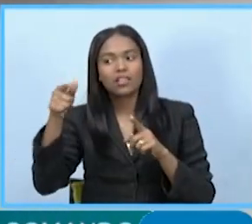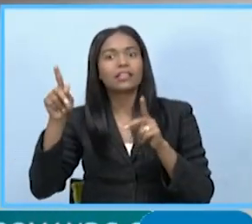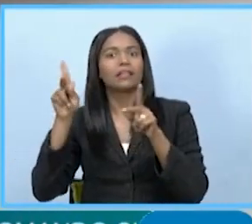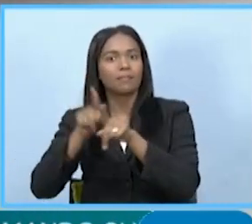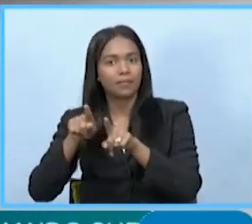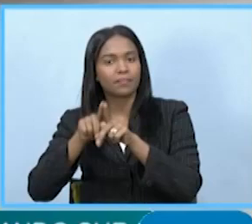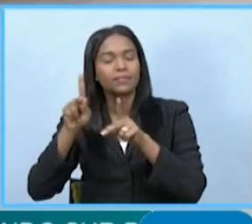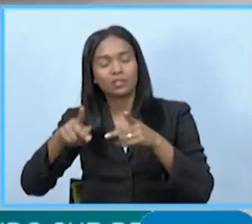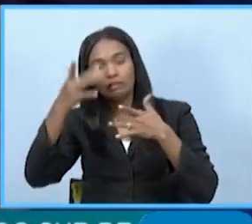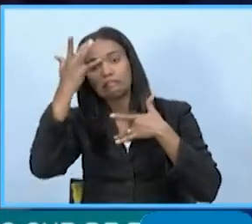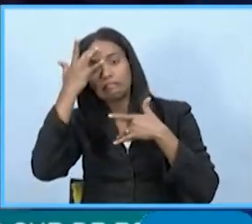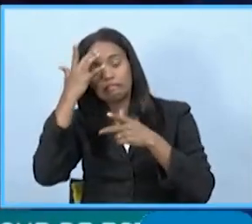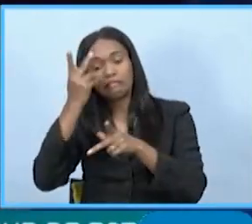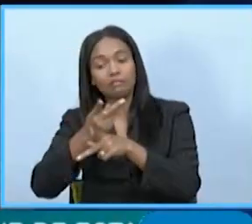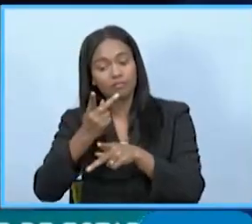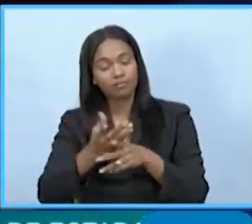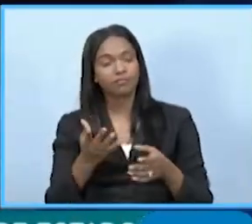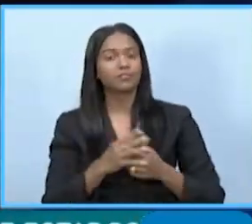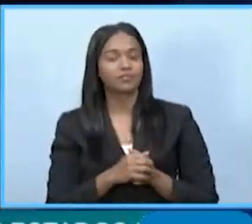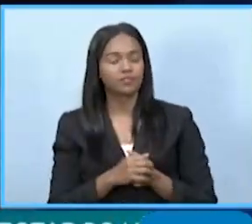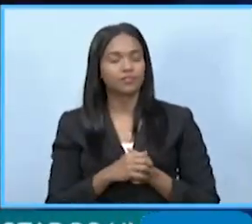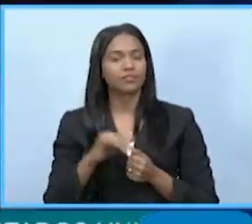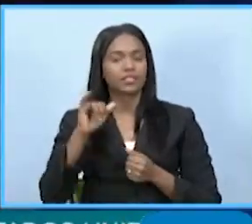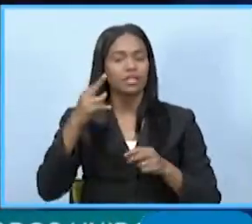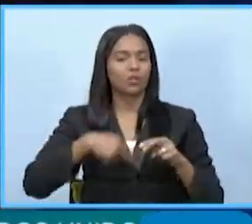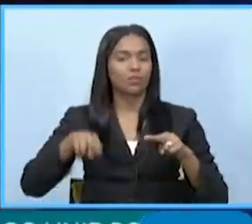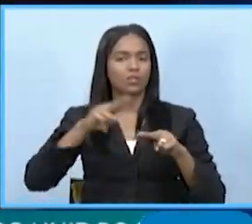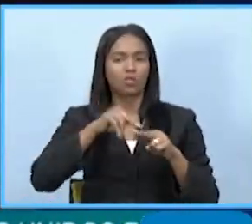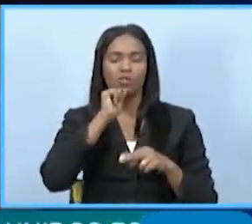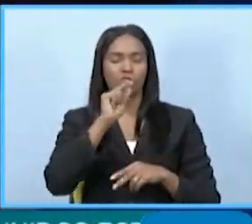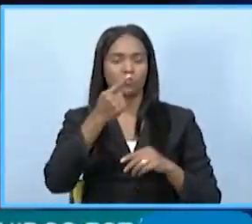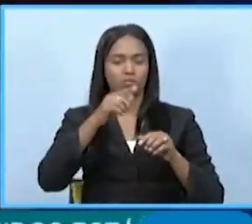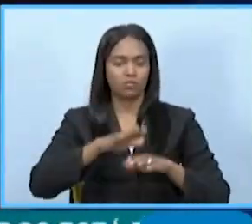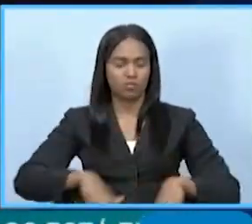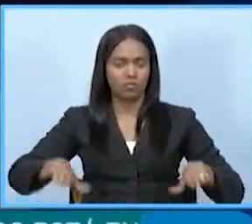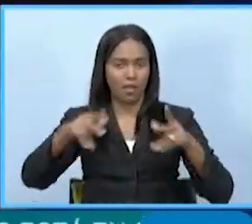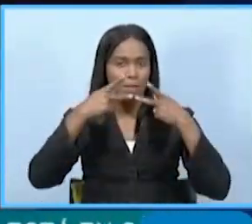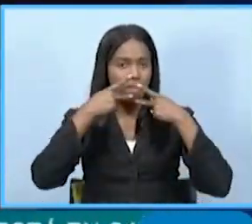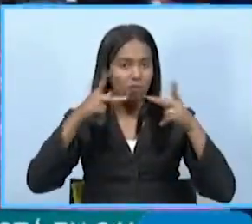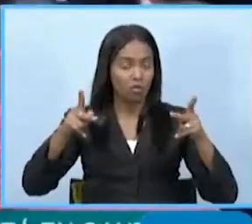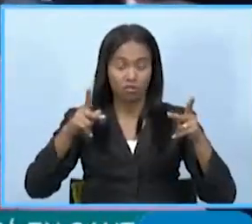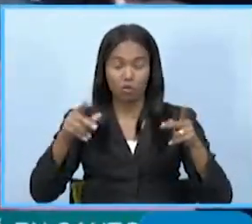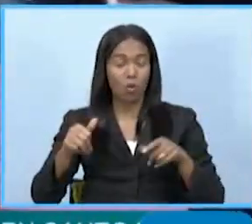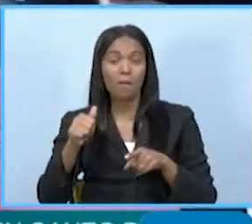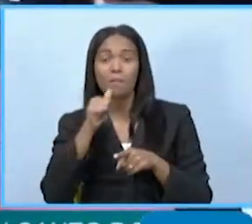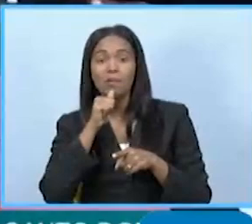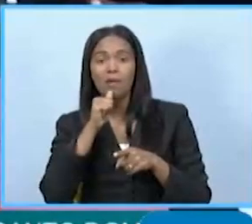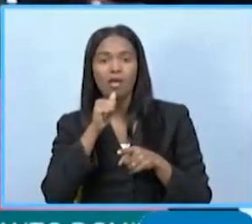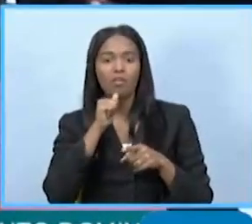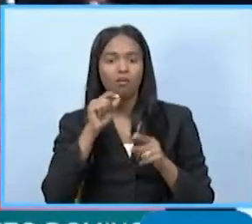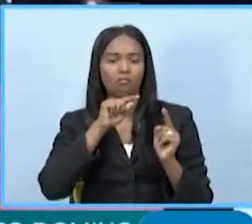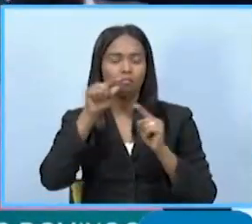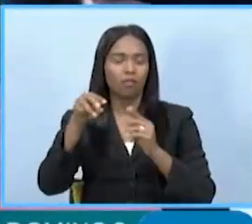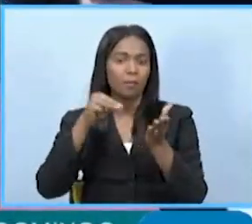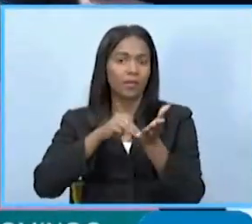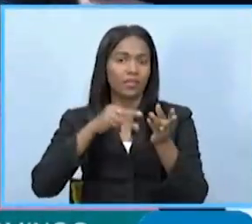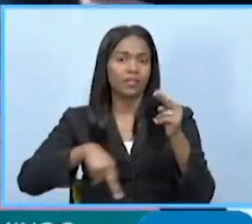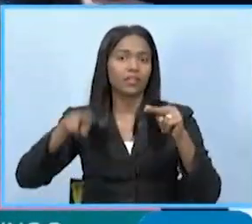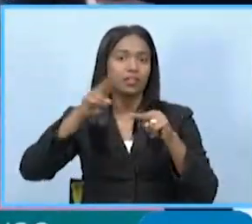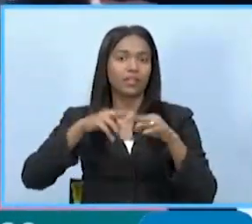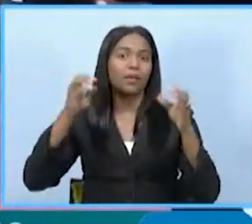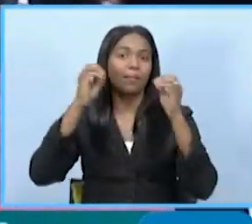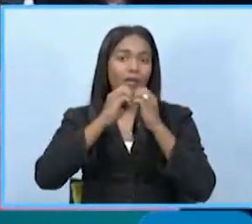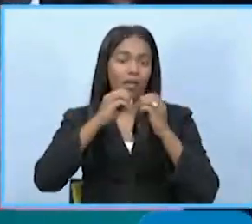con neumonía. Este aumento no solo se refleja a nivel público, sino que en lo privado las consultas se han disparado en